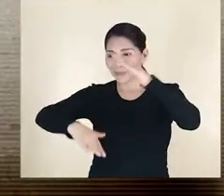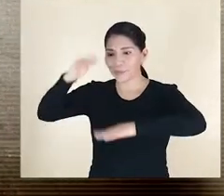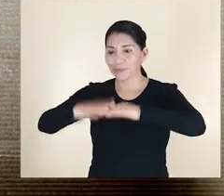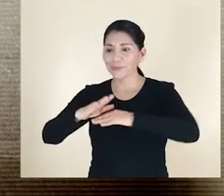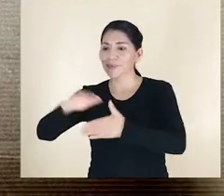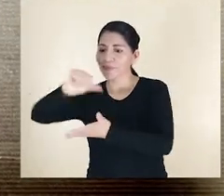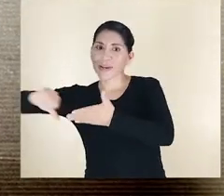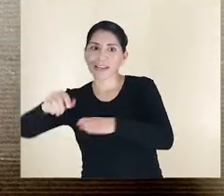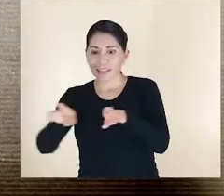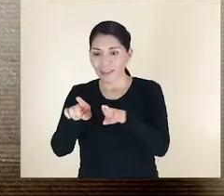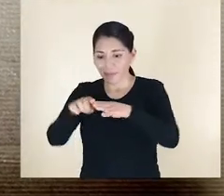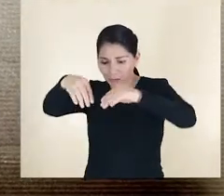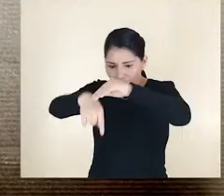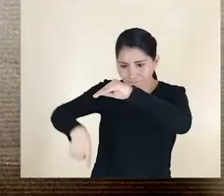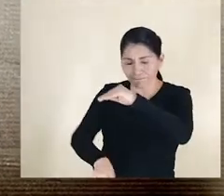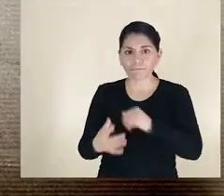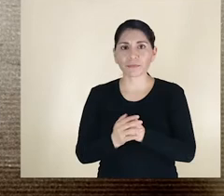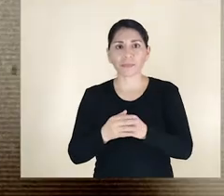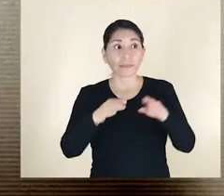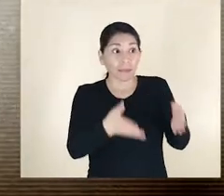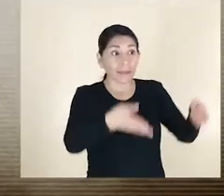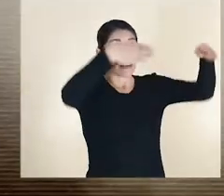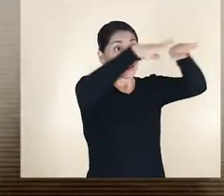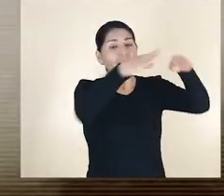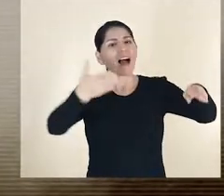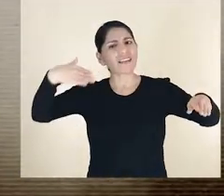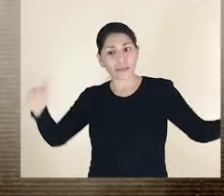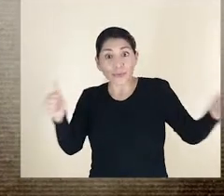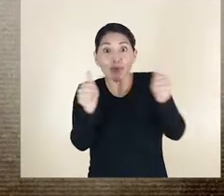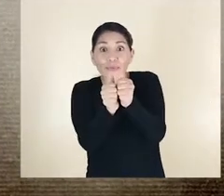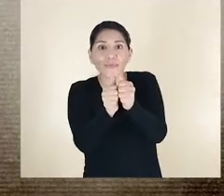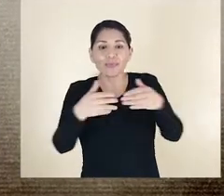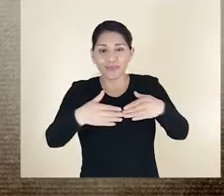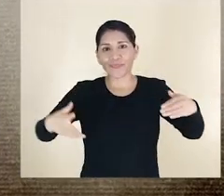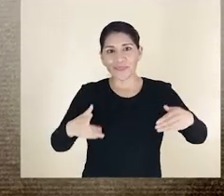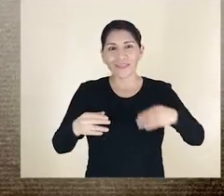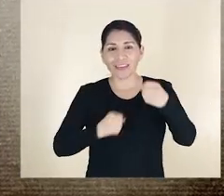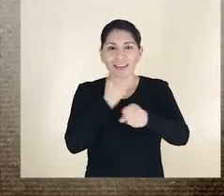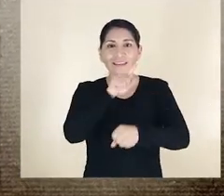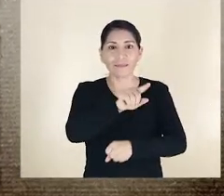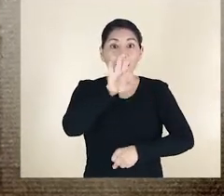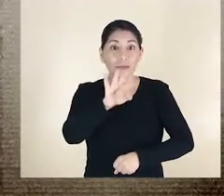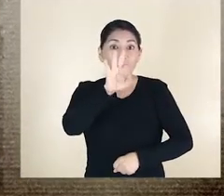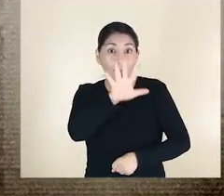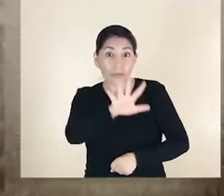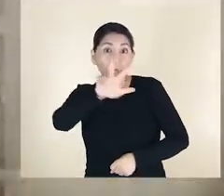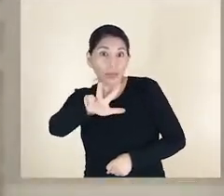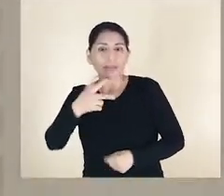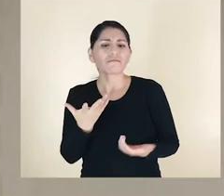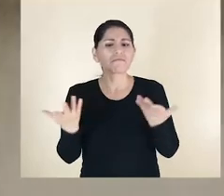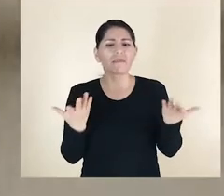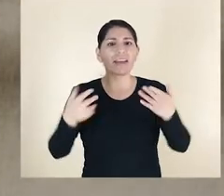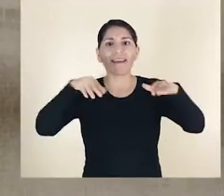estacionamiento subterráneo en la ciudad. Su origen está ligado al edificio al que le mira a las espaldas y es que fuera inaugurado en